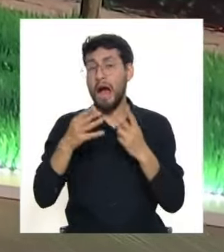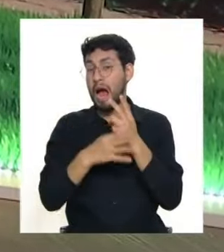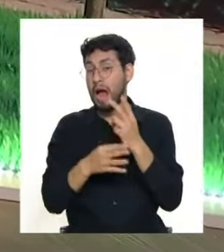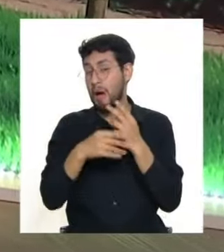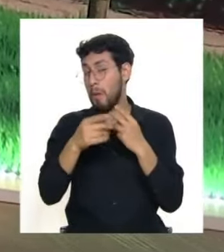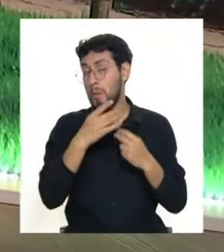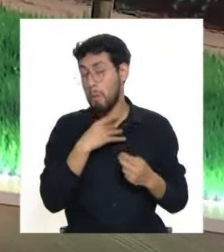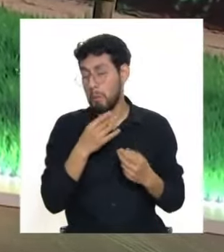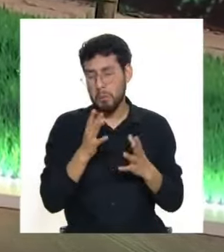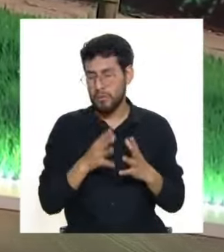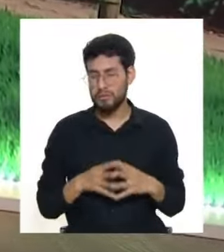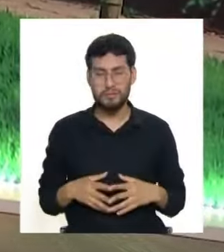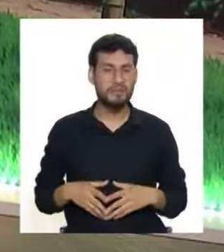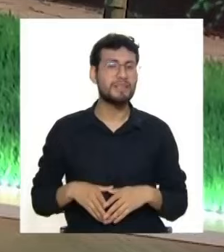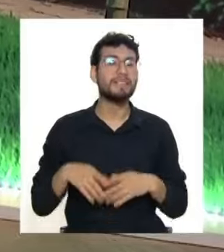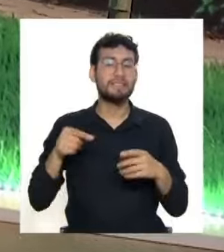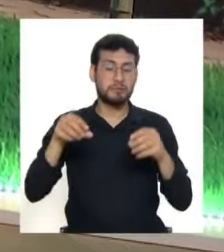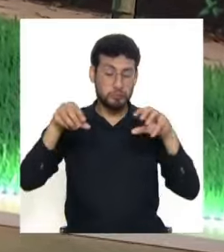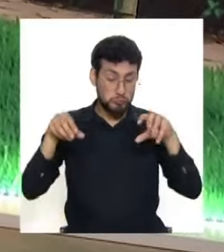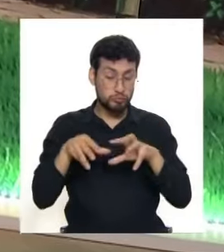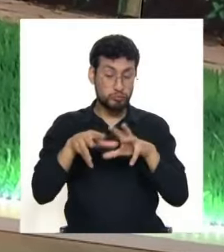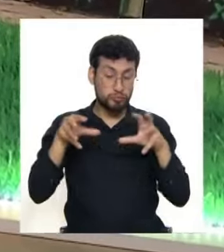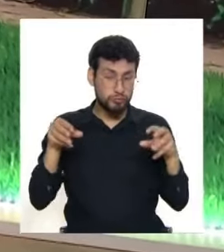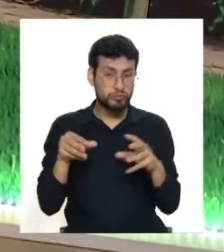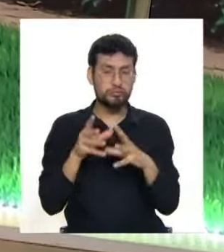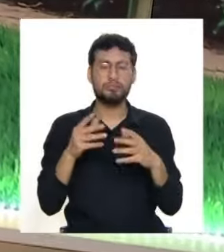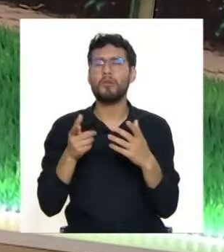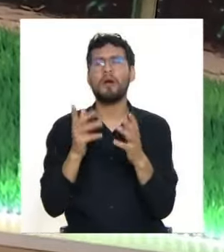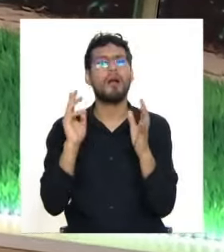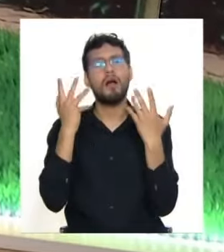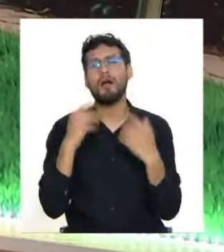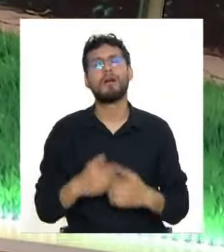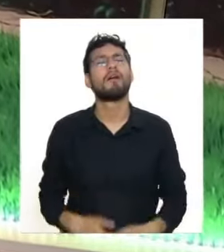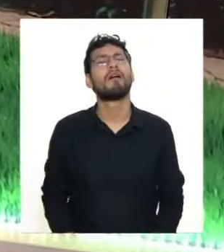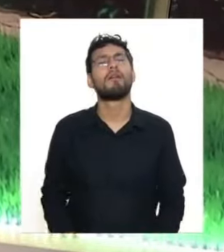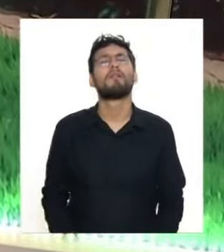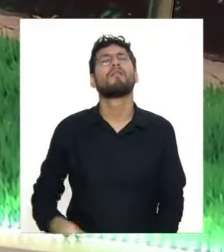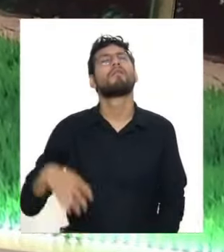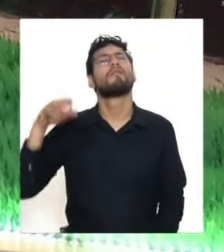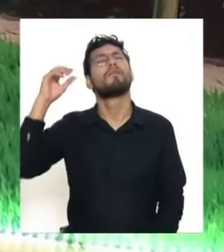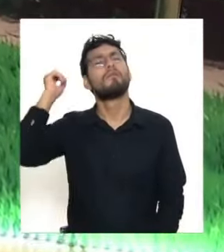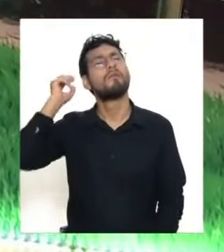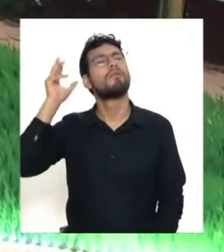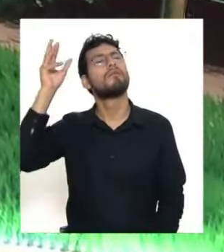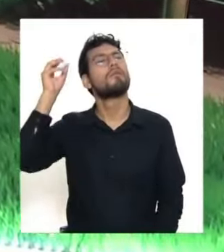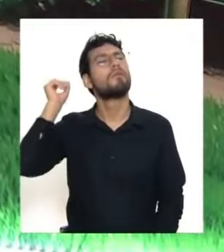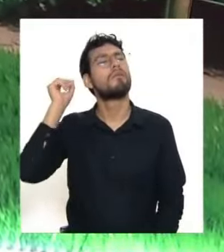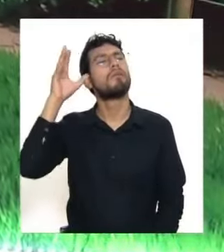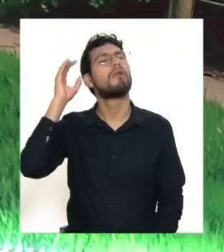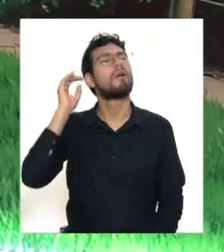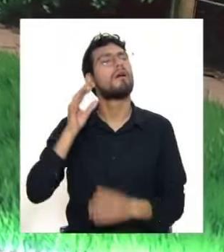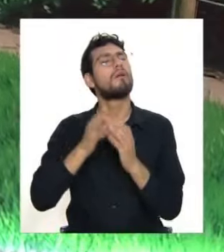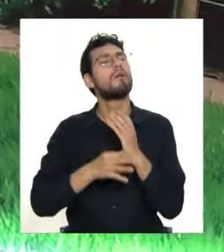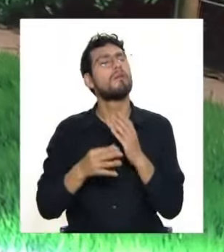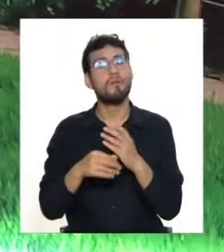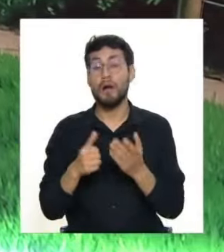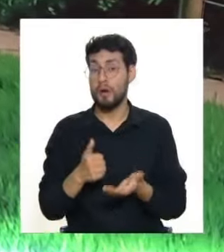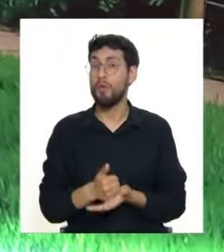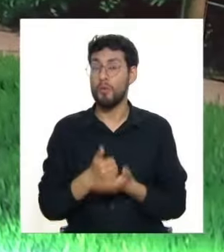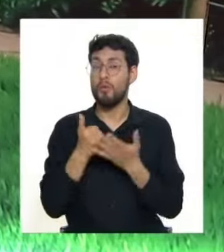te guste, y dejarte ese masaje y dejarte el aceite ahí unos minutos, y eso también ayuda